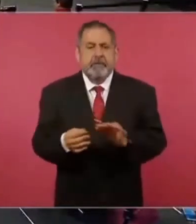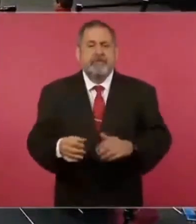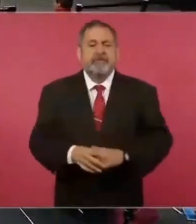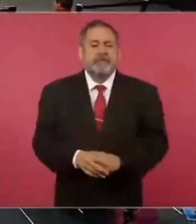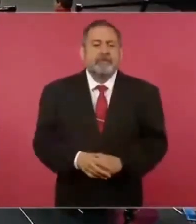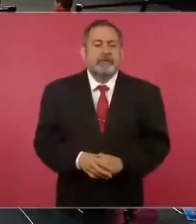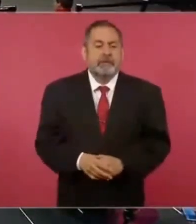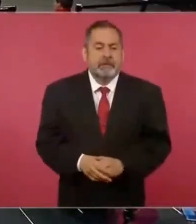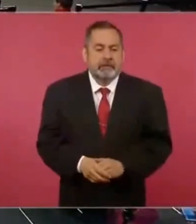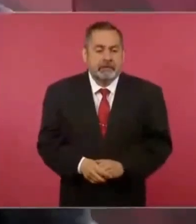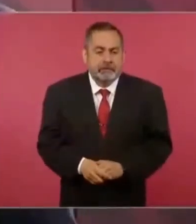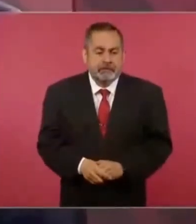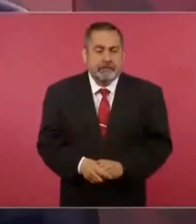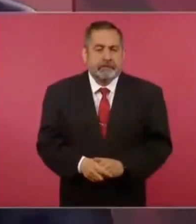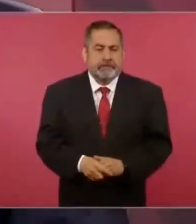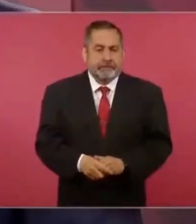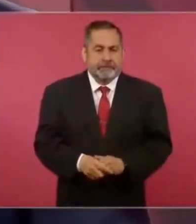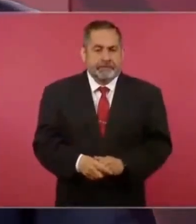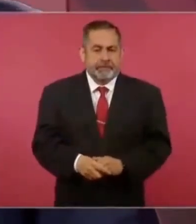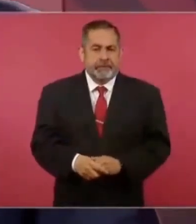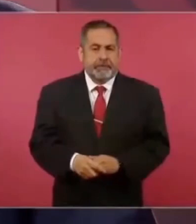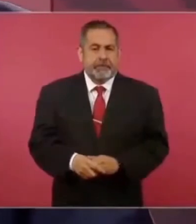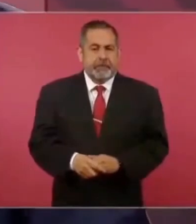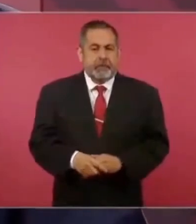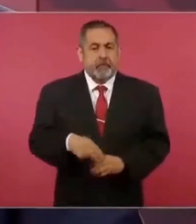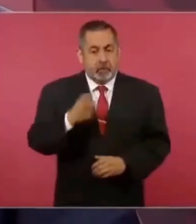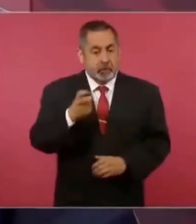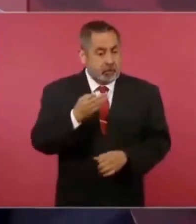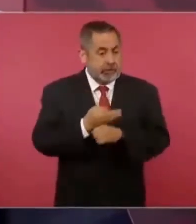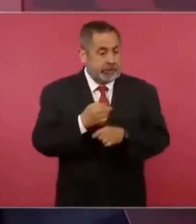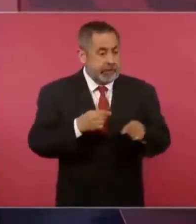Por eso digo que es una campaña